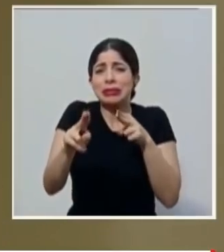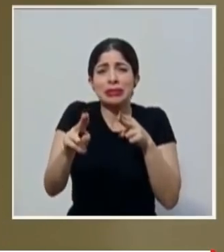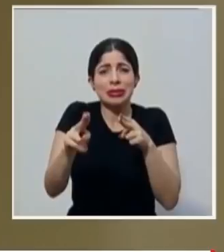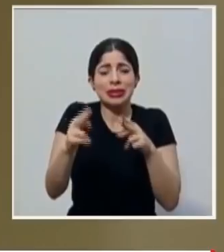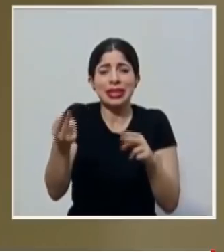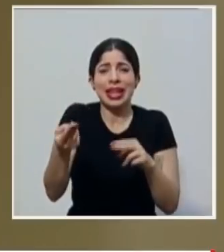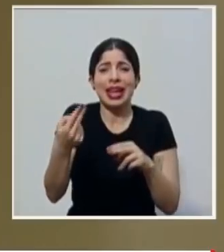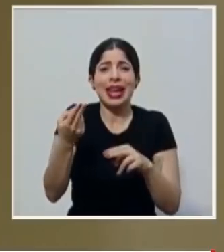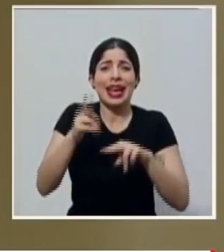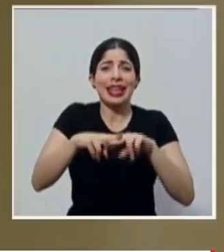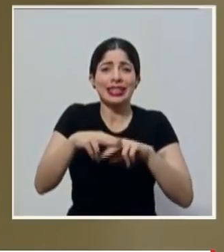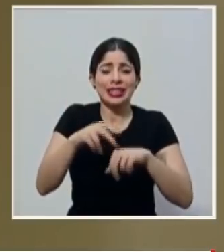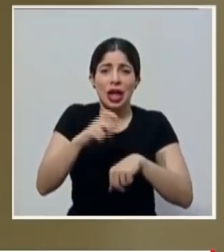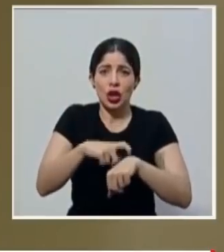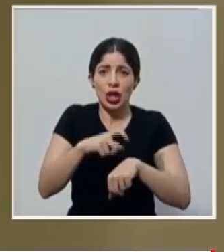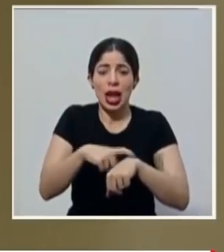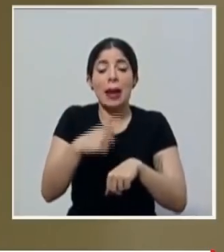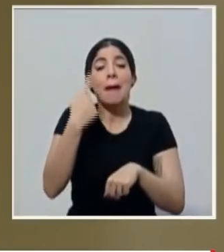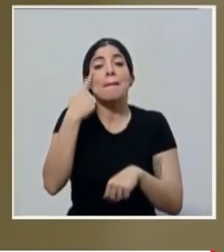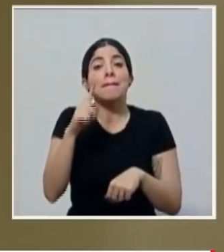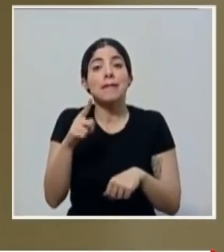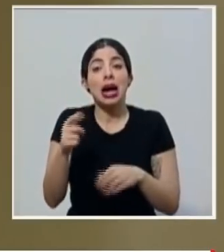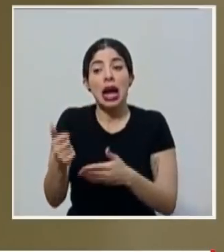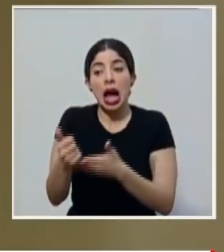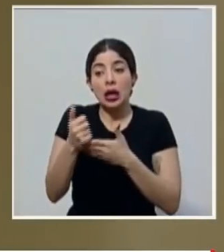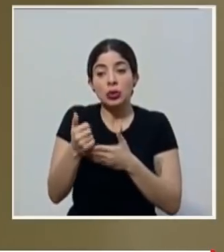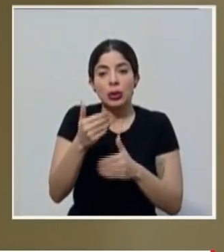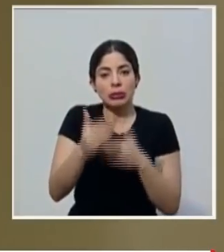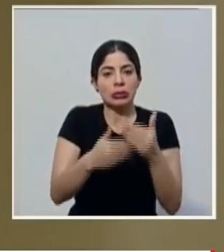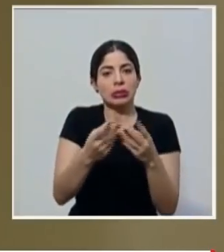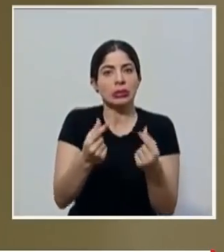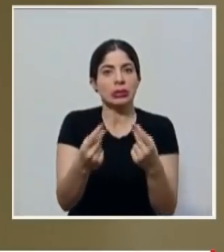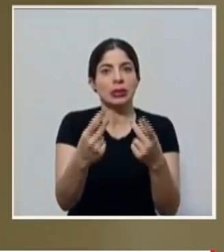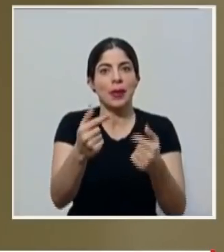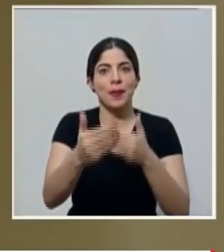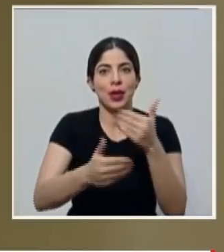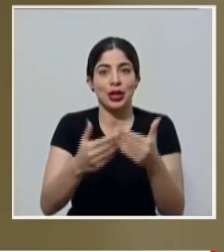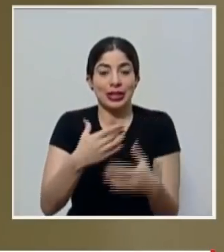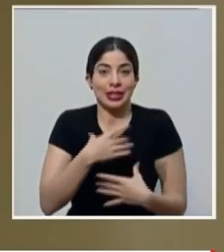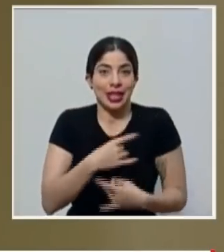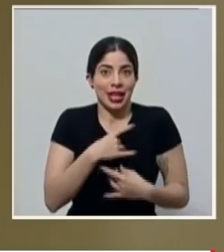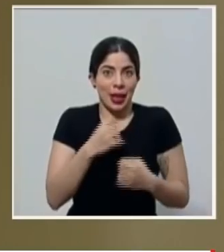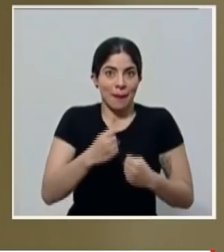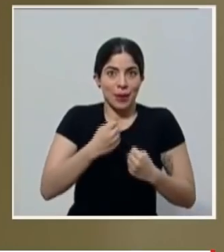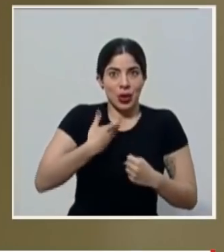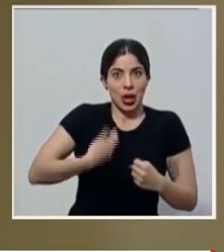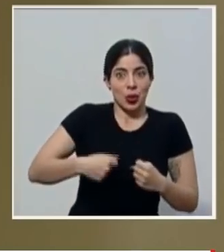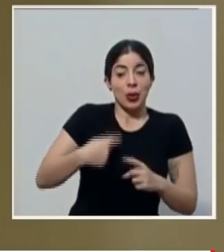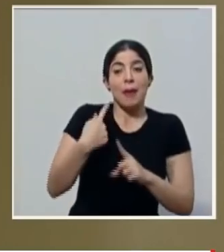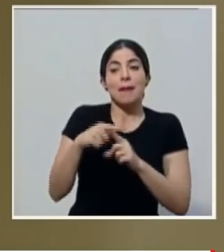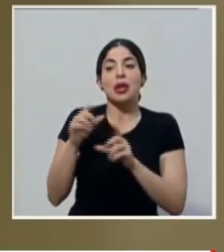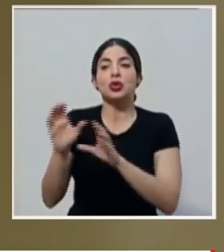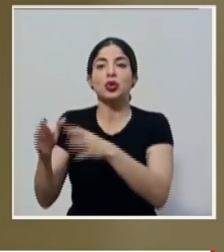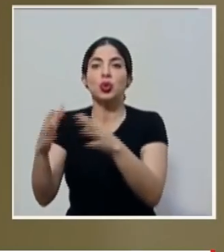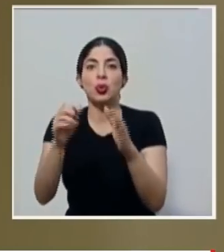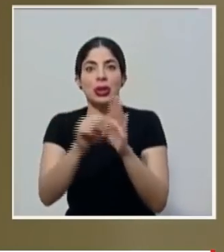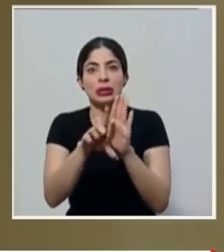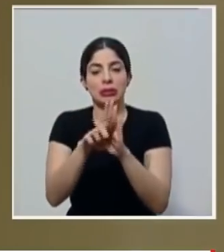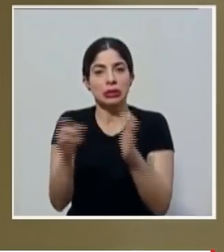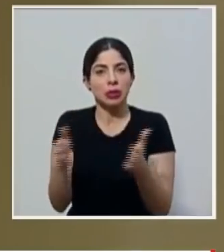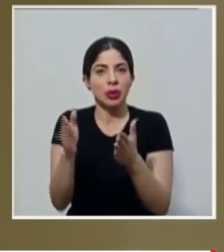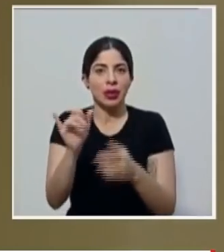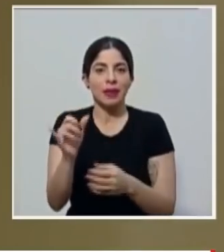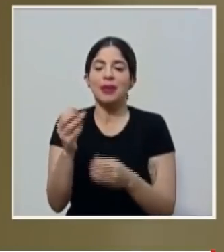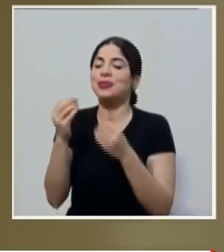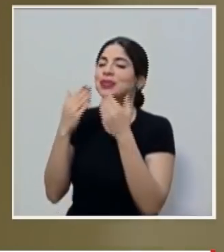sesiones extraordinarias, para hacer avanzar los principales proyectos de interés del Poder Ejecutivo y de los diversos sectores